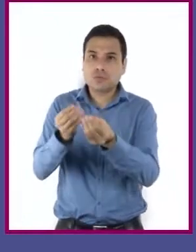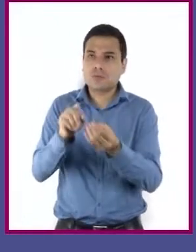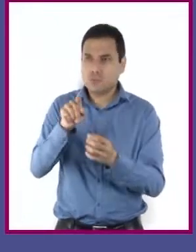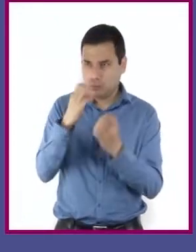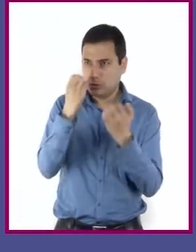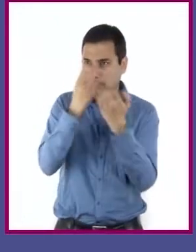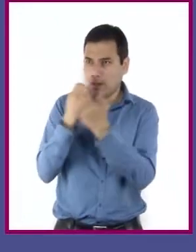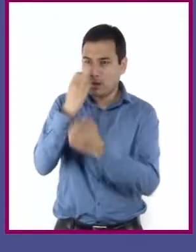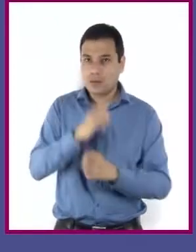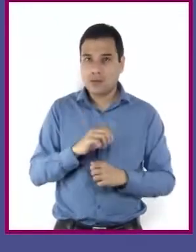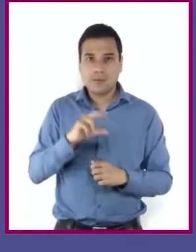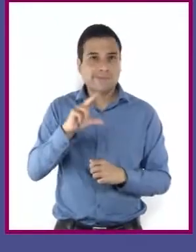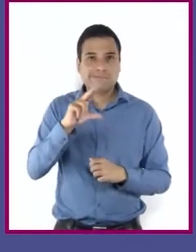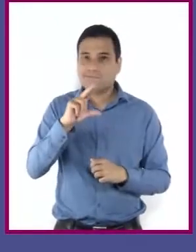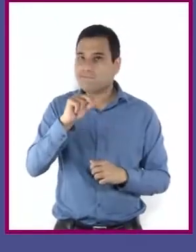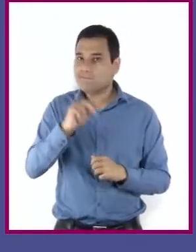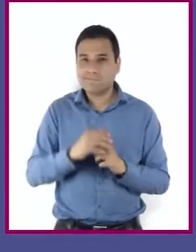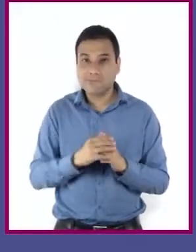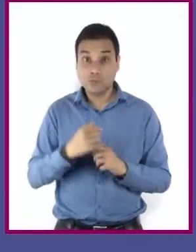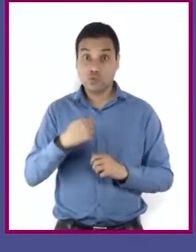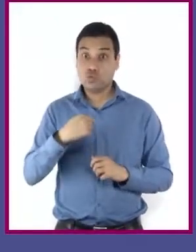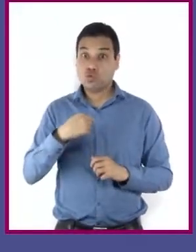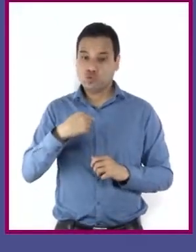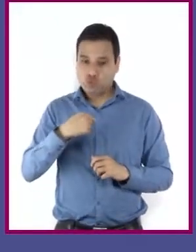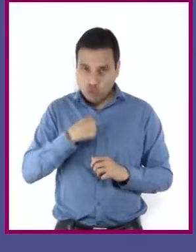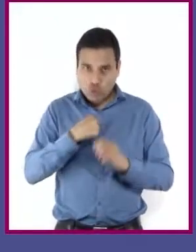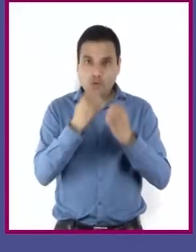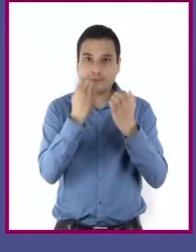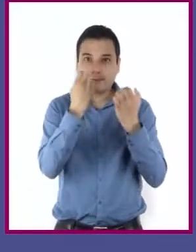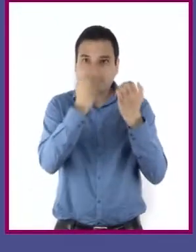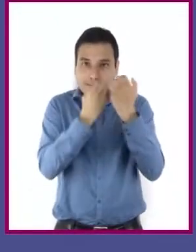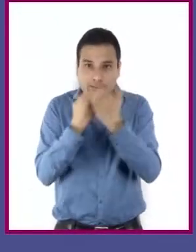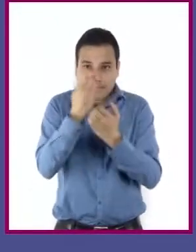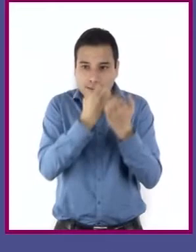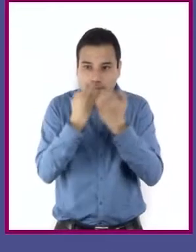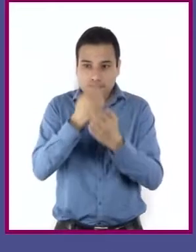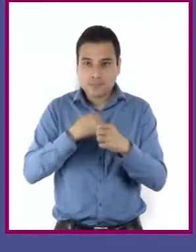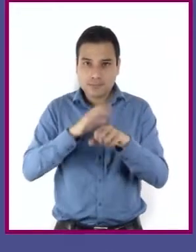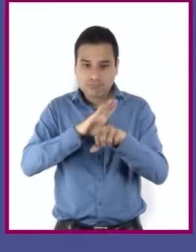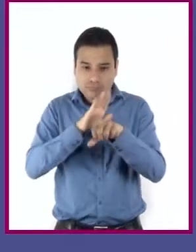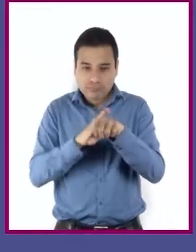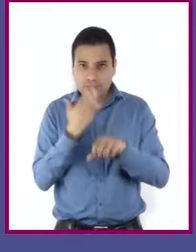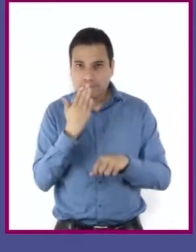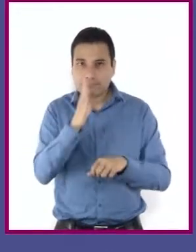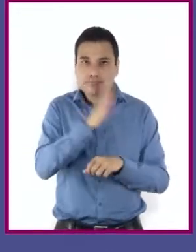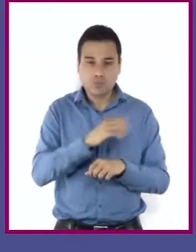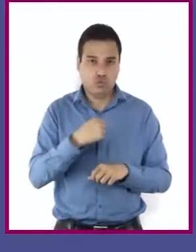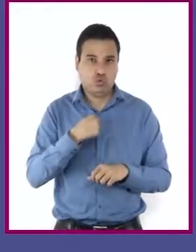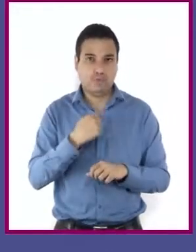mismo, sino que nosotros podemos ser partícipes de nuestro propio aprendizaje.